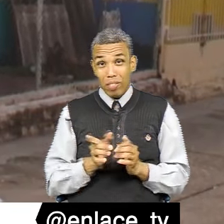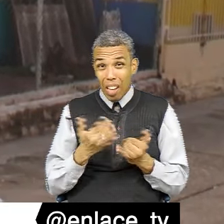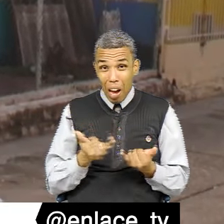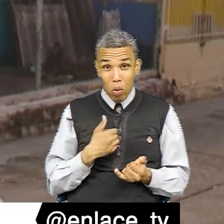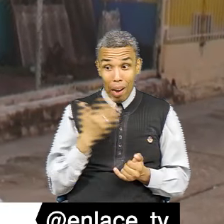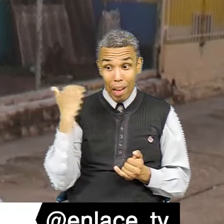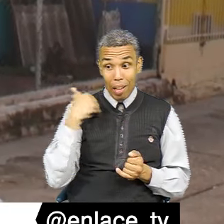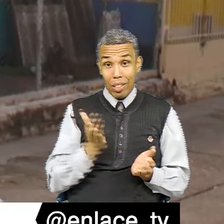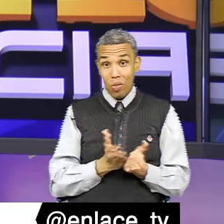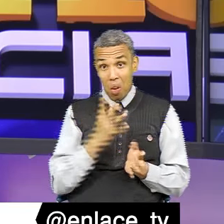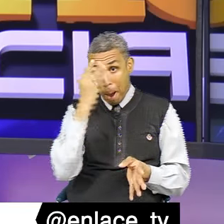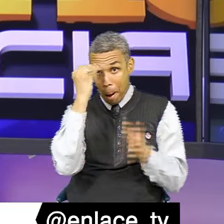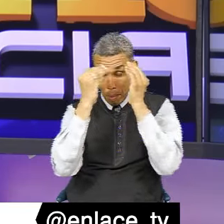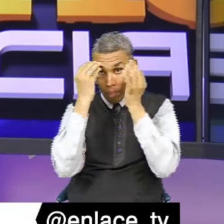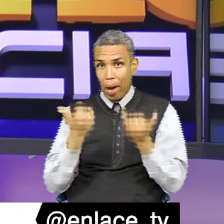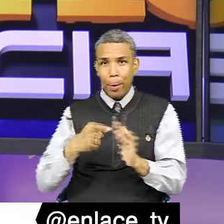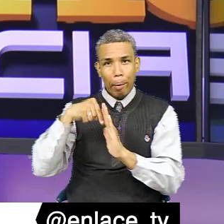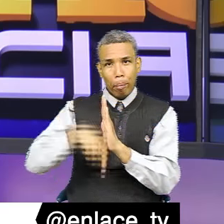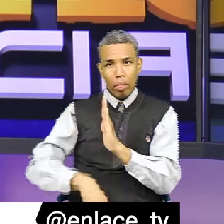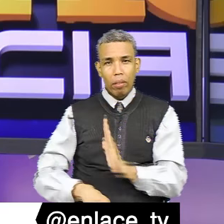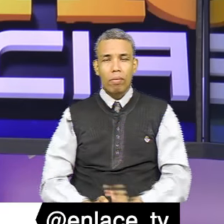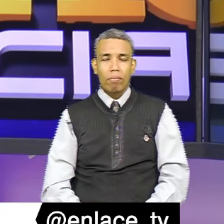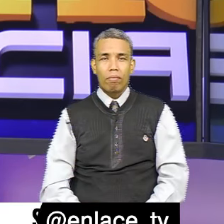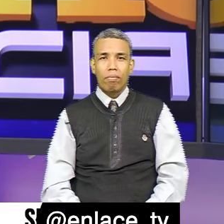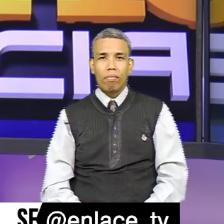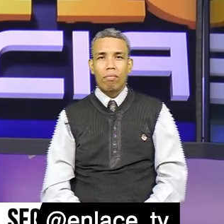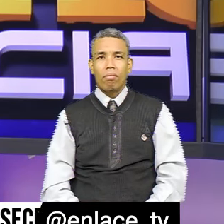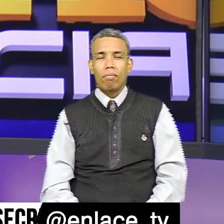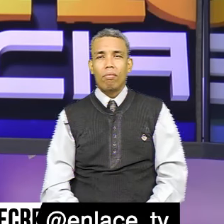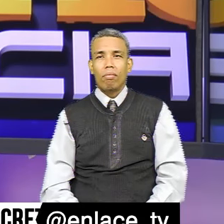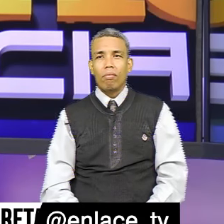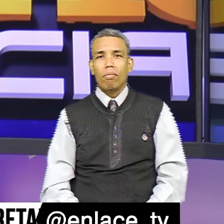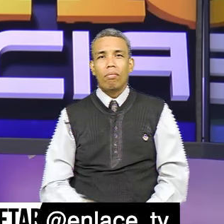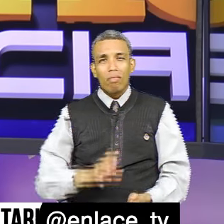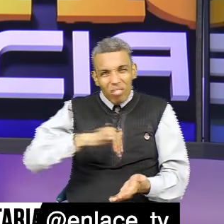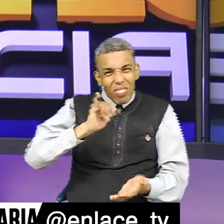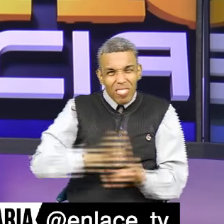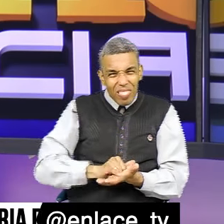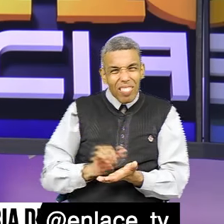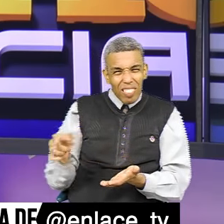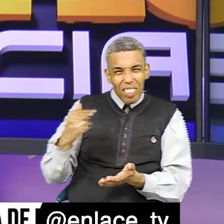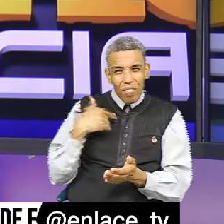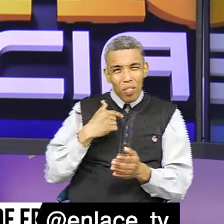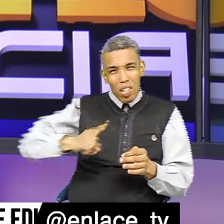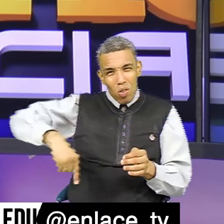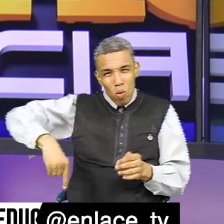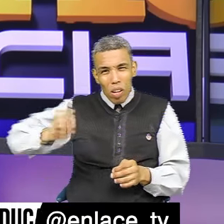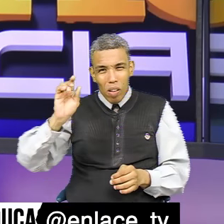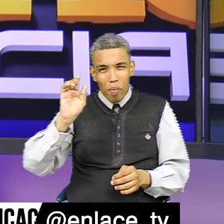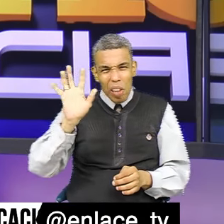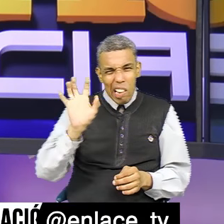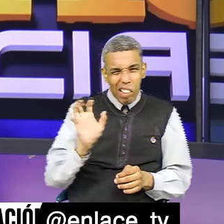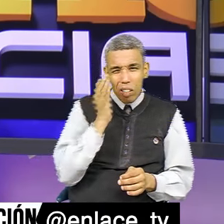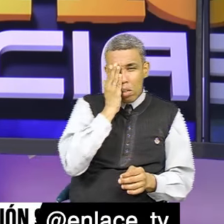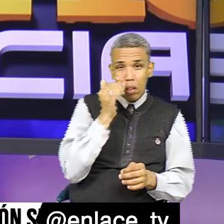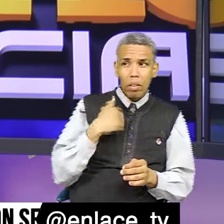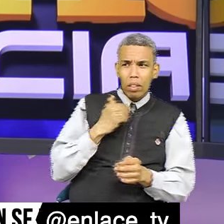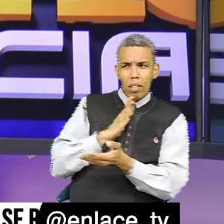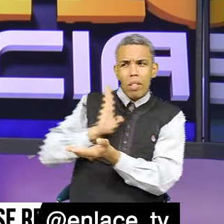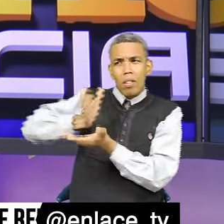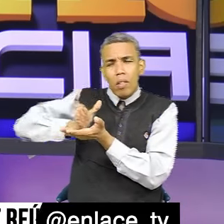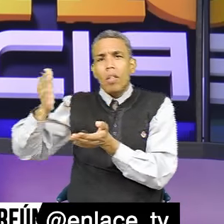monumento al olvido. Consultada la Secretaría de Educación sobre esta inquietud de la comunidad, la funcionaria aseguró que